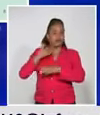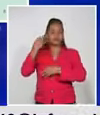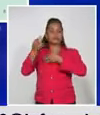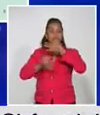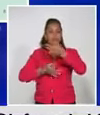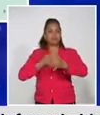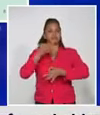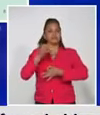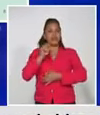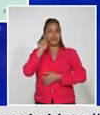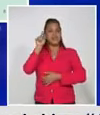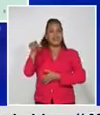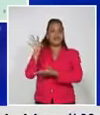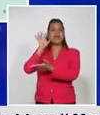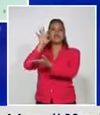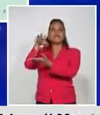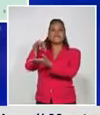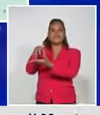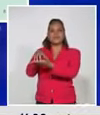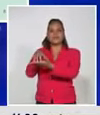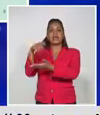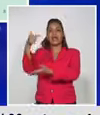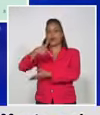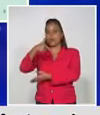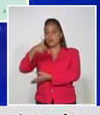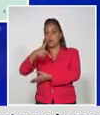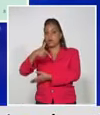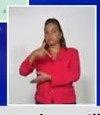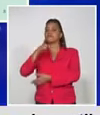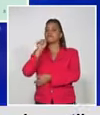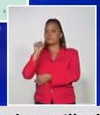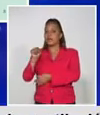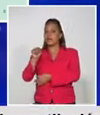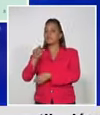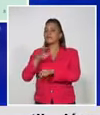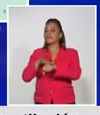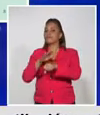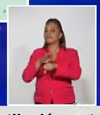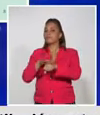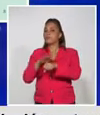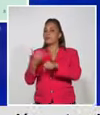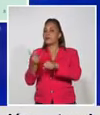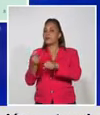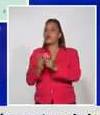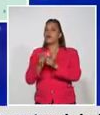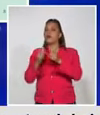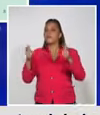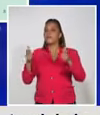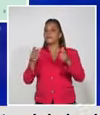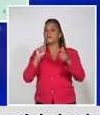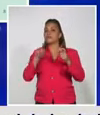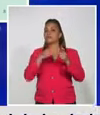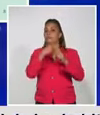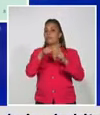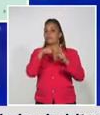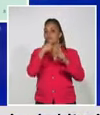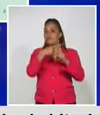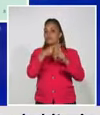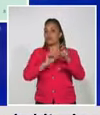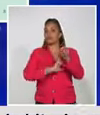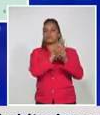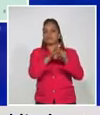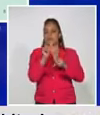el evento de Hawái Grande, pues consecuencia de un incremento de los casos de